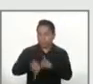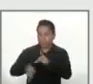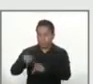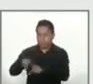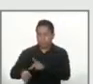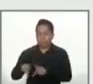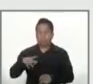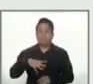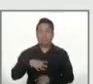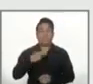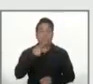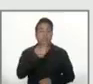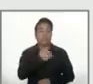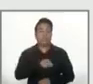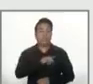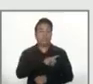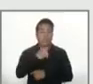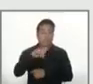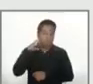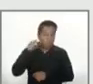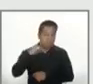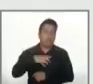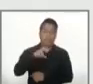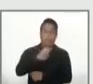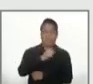manera: Servicios de Salud de Oaxaca,